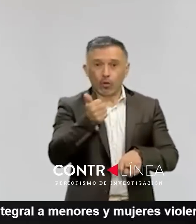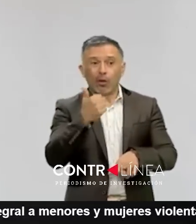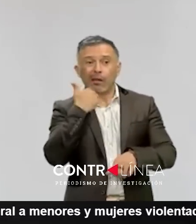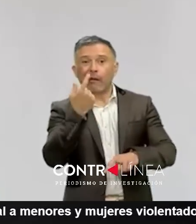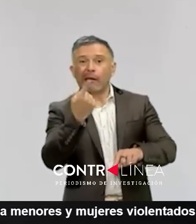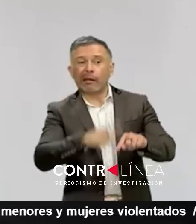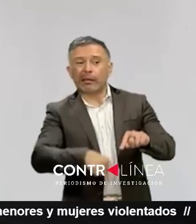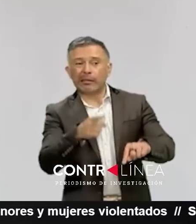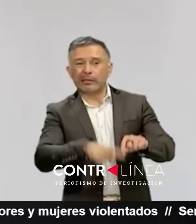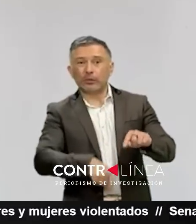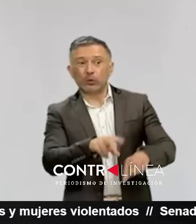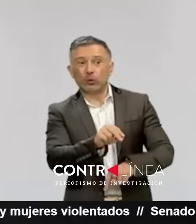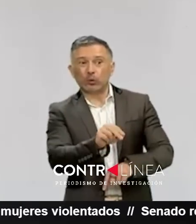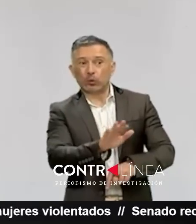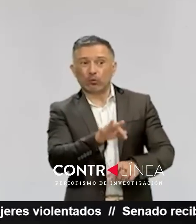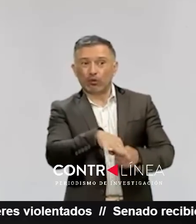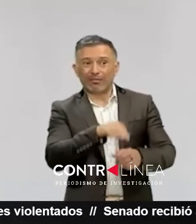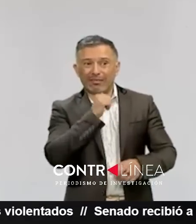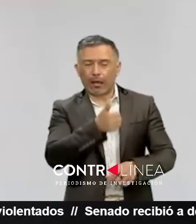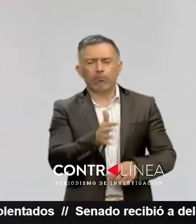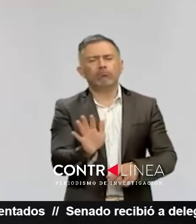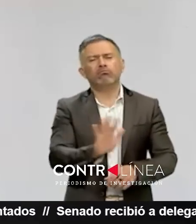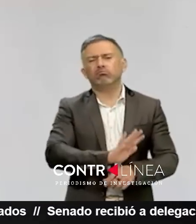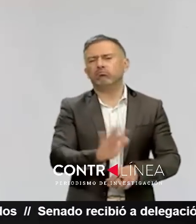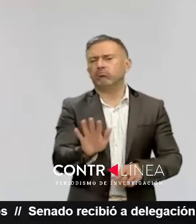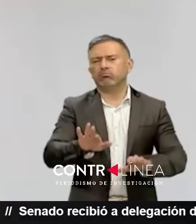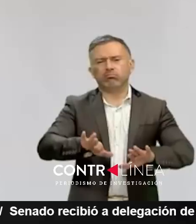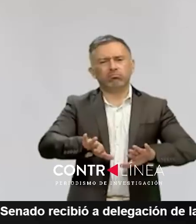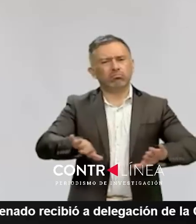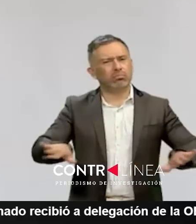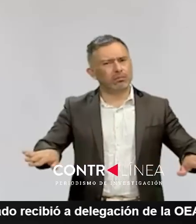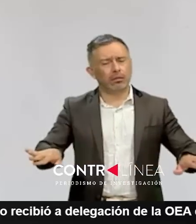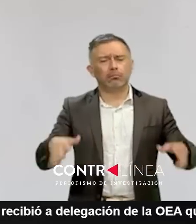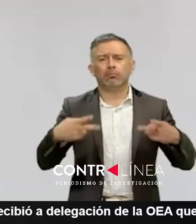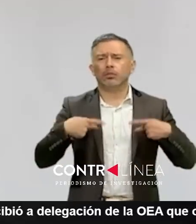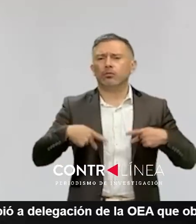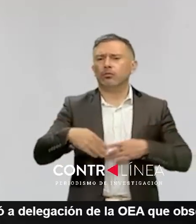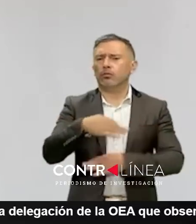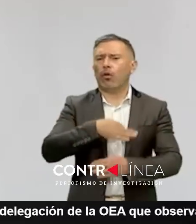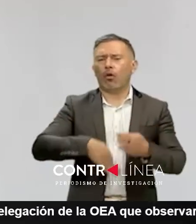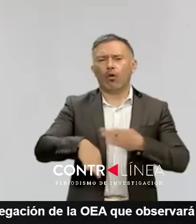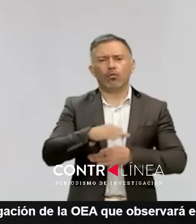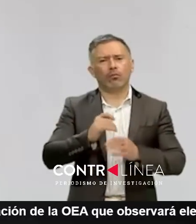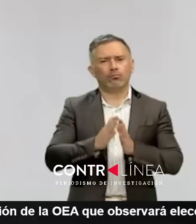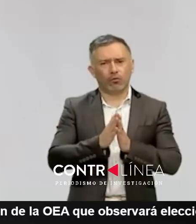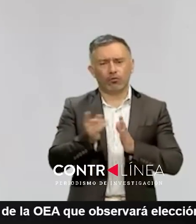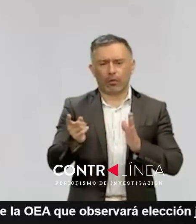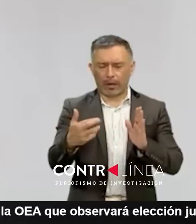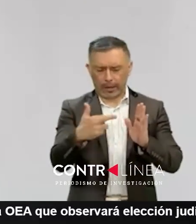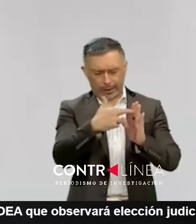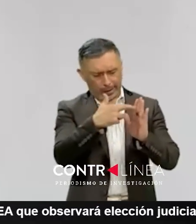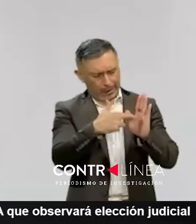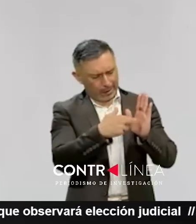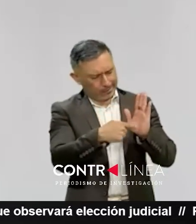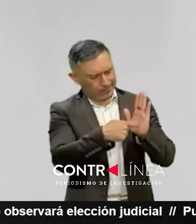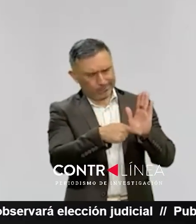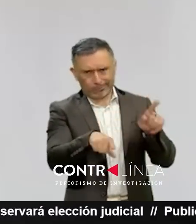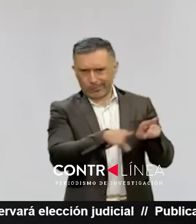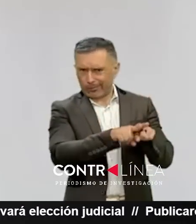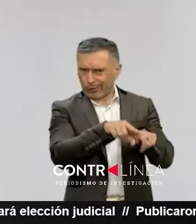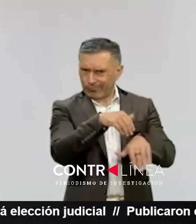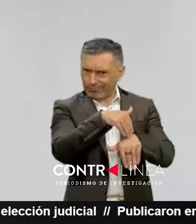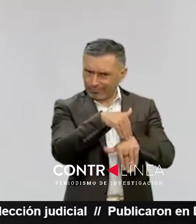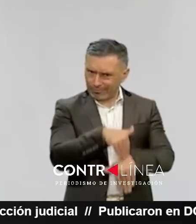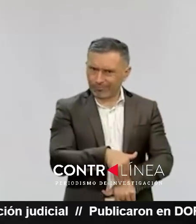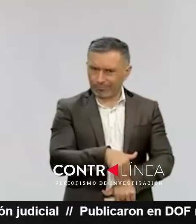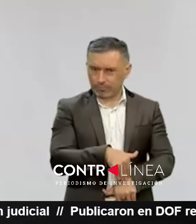junio. Comparto la necesidad de invitar a todas las personas a ceñirse a las reglas que nos hemos dado, en particular a las